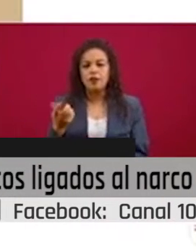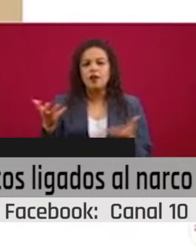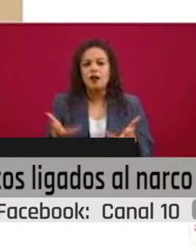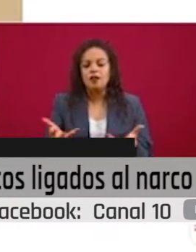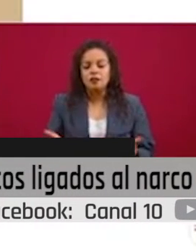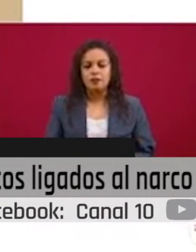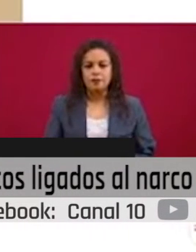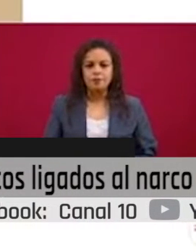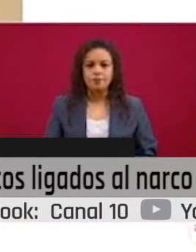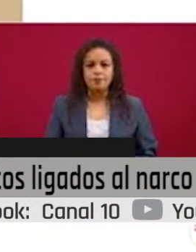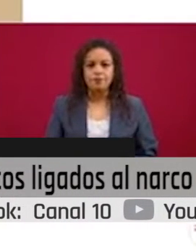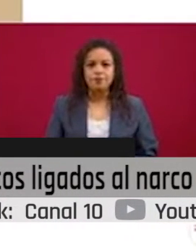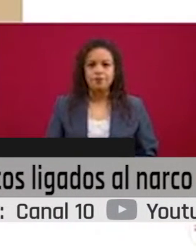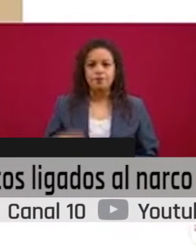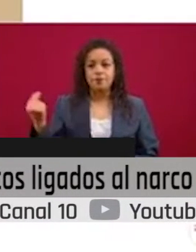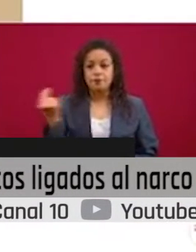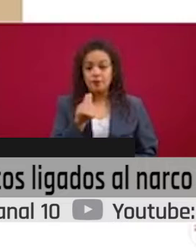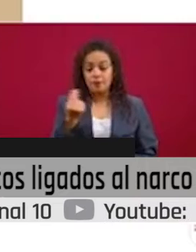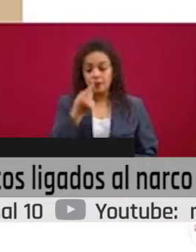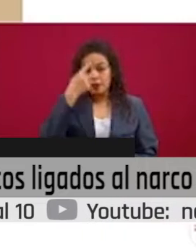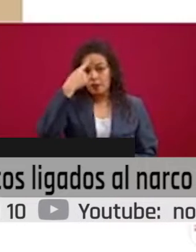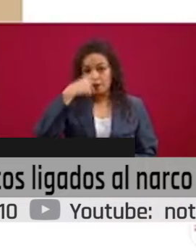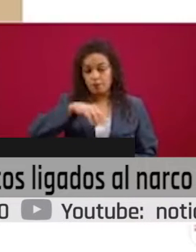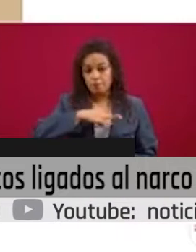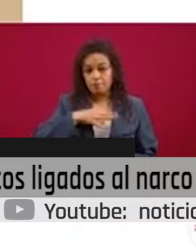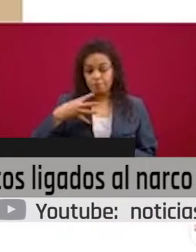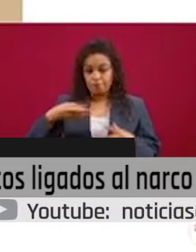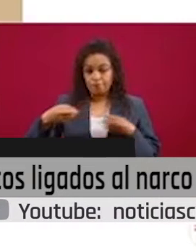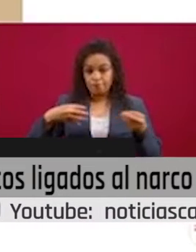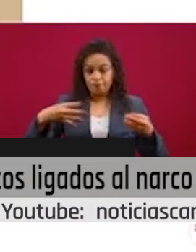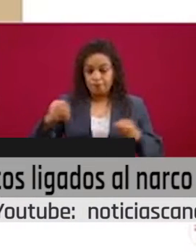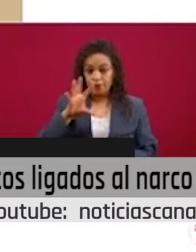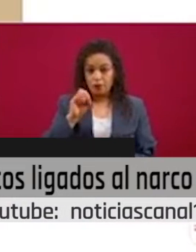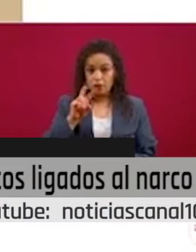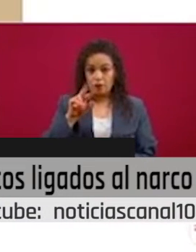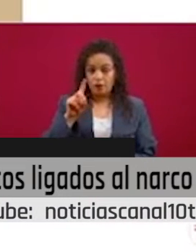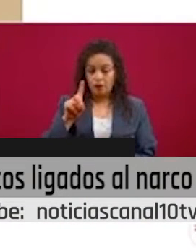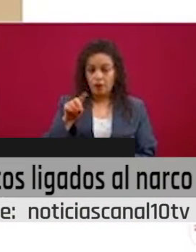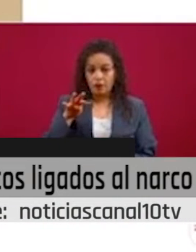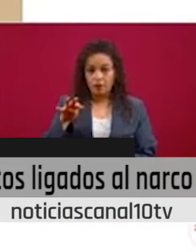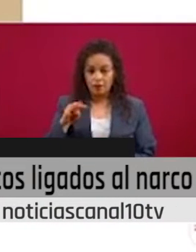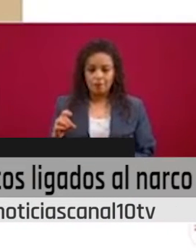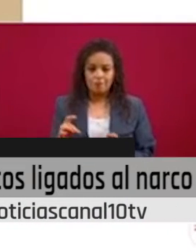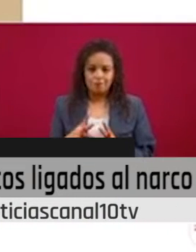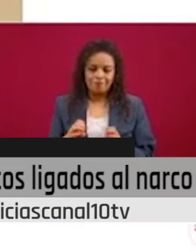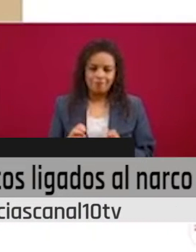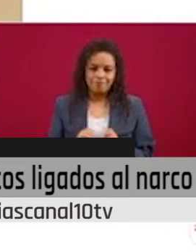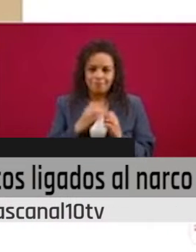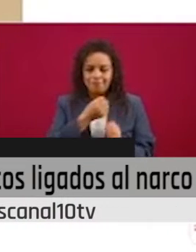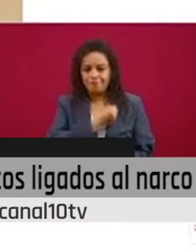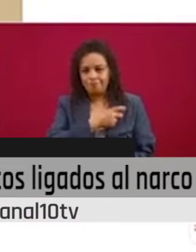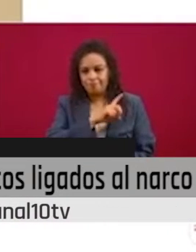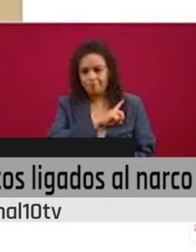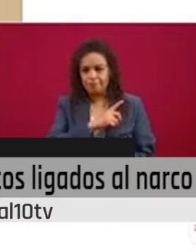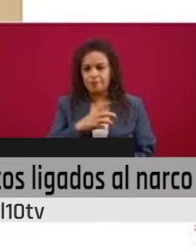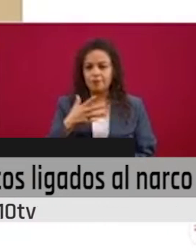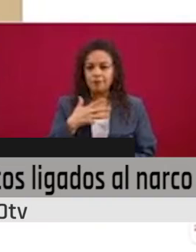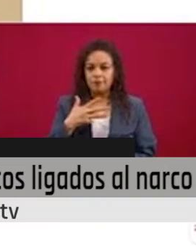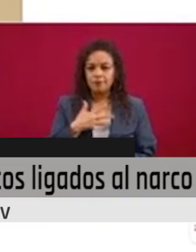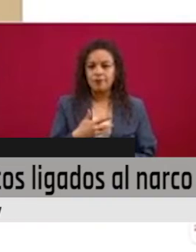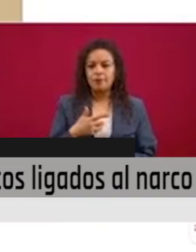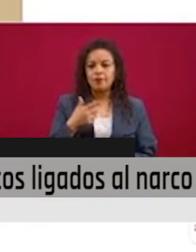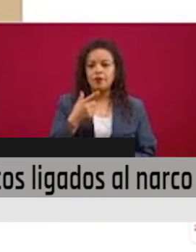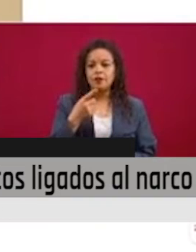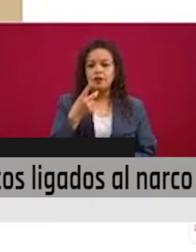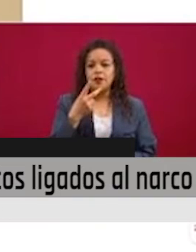destacó que desde el pasado 13 de agosto entró en funciones el fortalecimiento integral en materia de seguridad del estado mexicano en